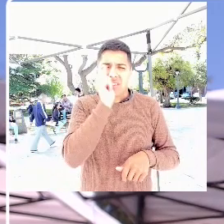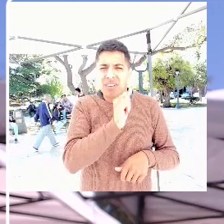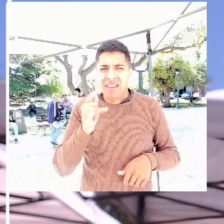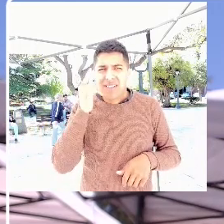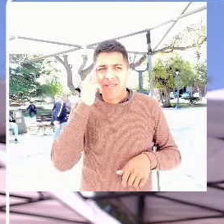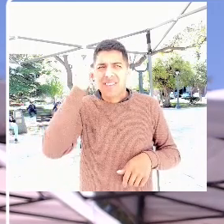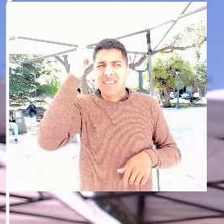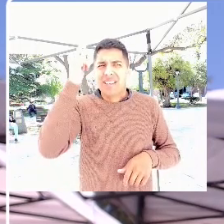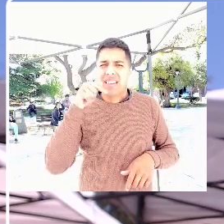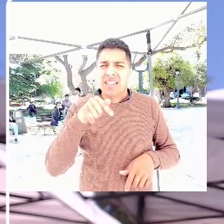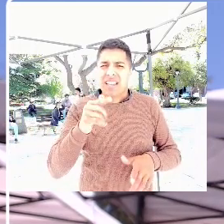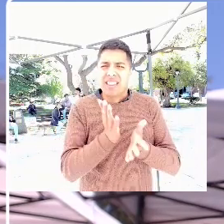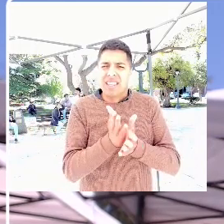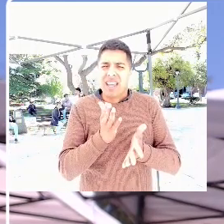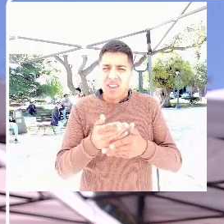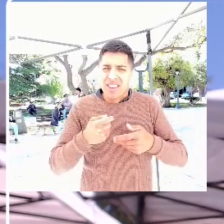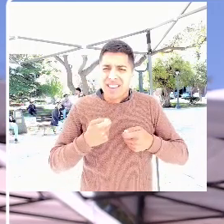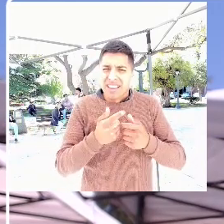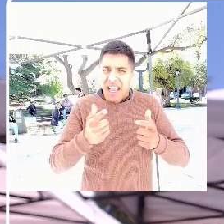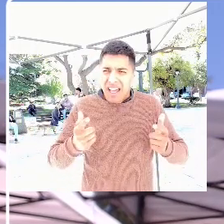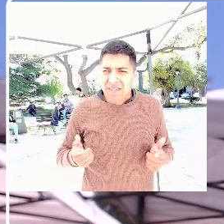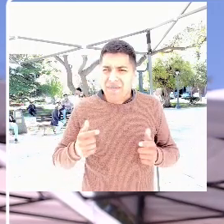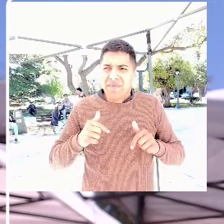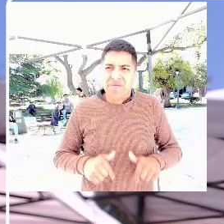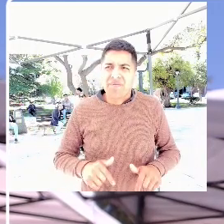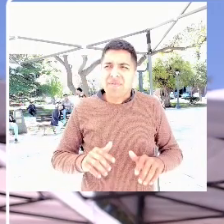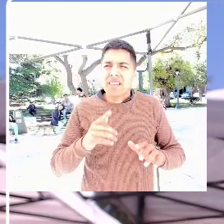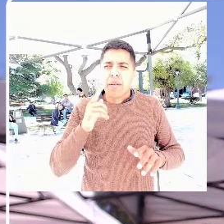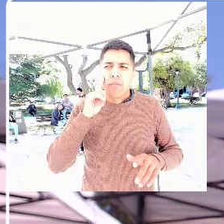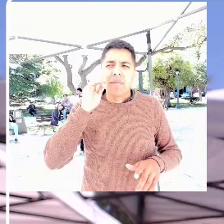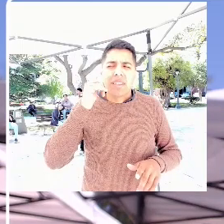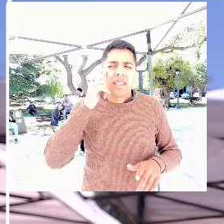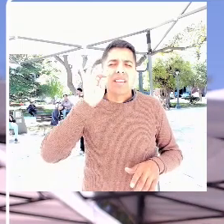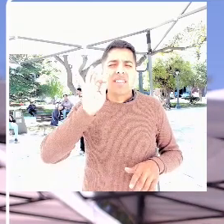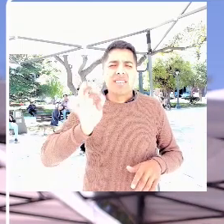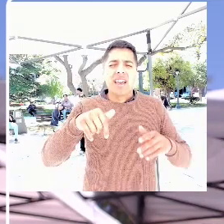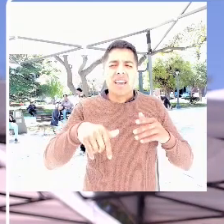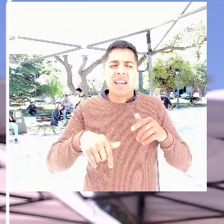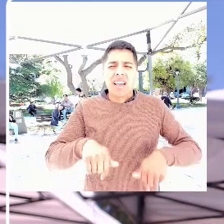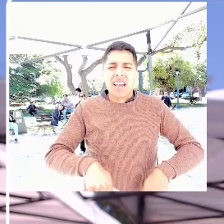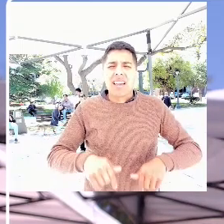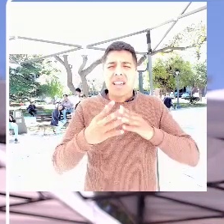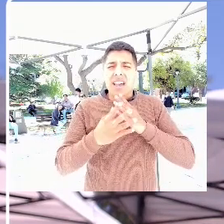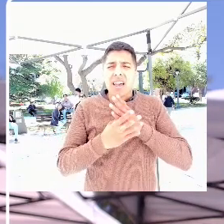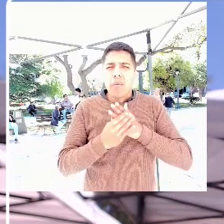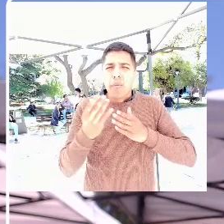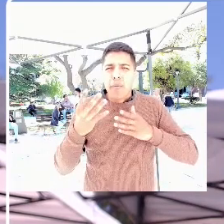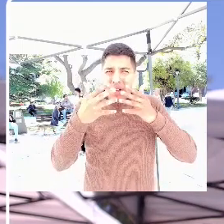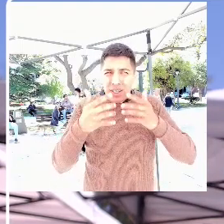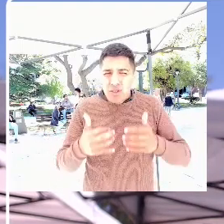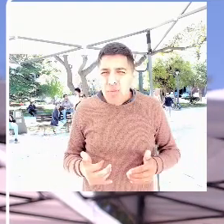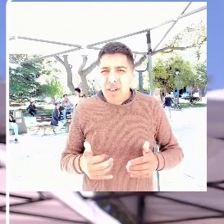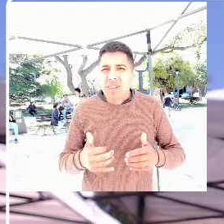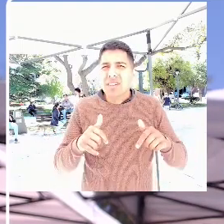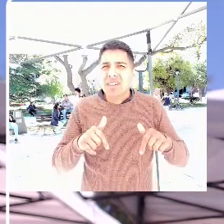en garantizar derechos. Así que creo que este presupuesto no solamente es un ejemplo, sino que además es la demostración de